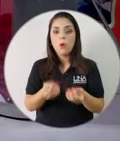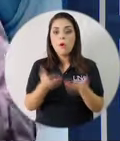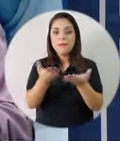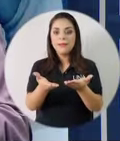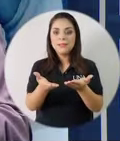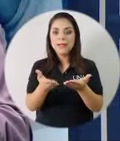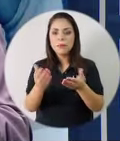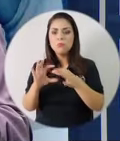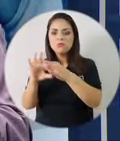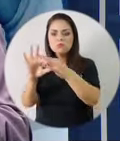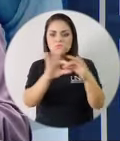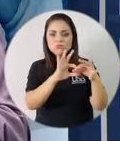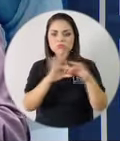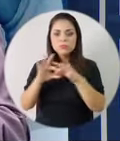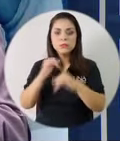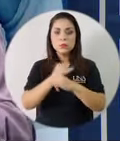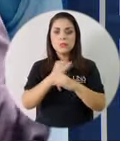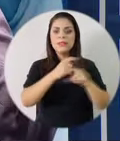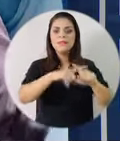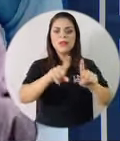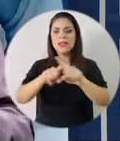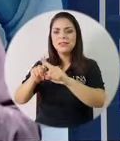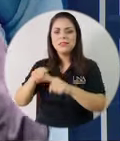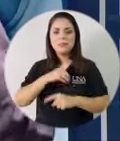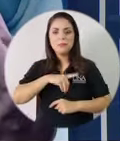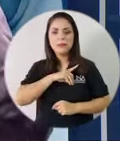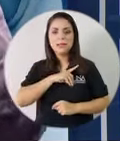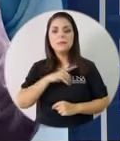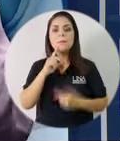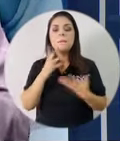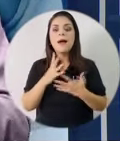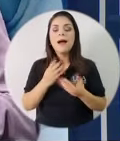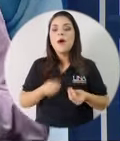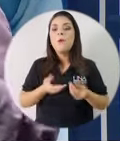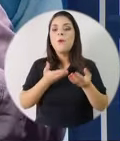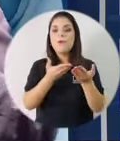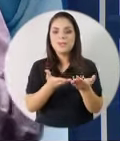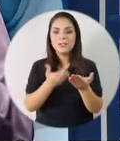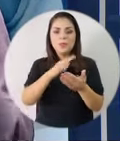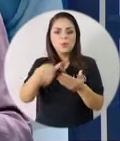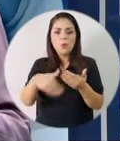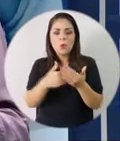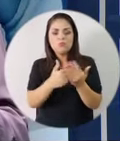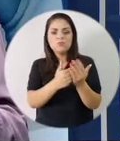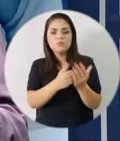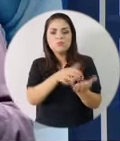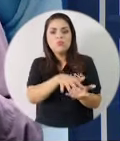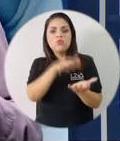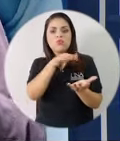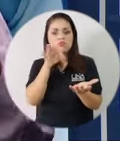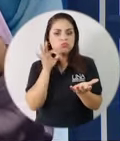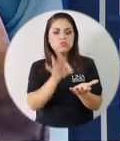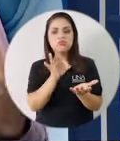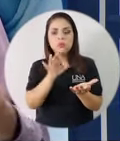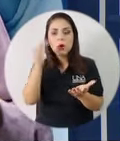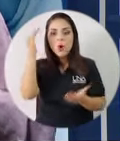desde diferentes perspectivas y disciplinas para precisamente poder ofrecer toda la riqueza de